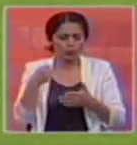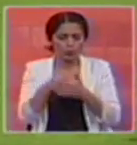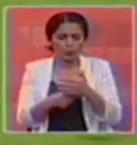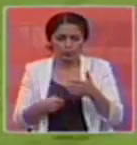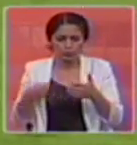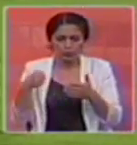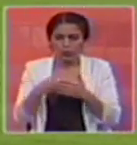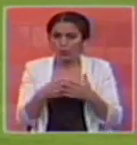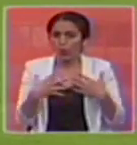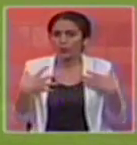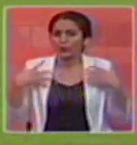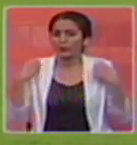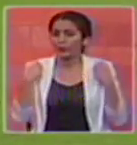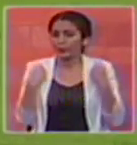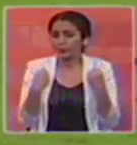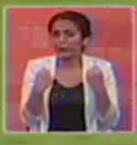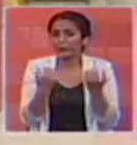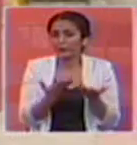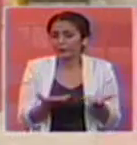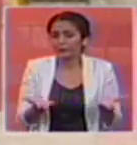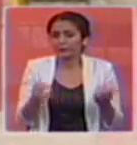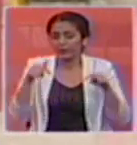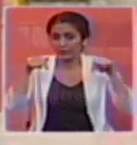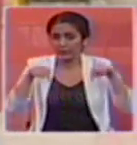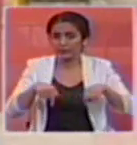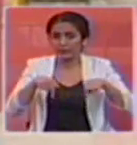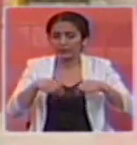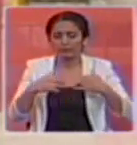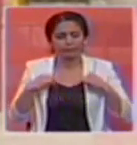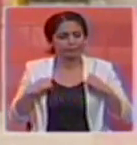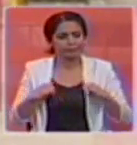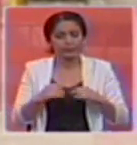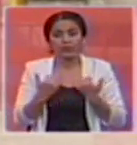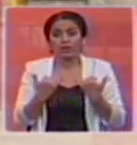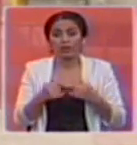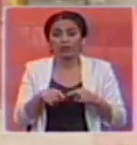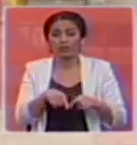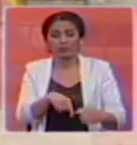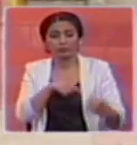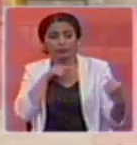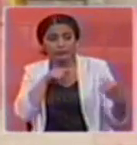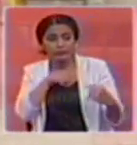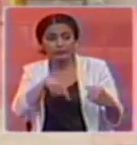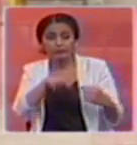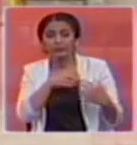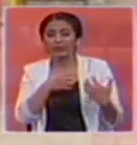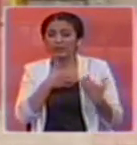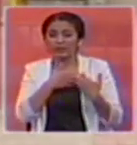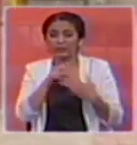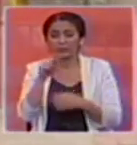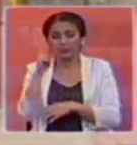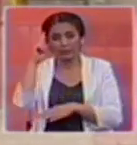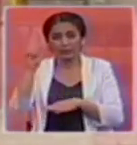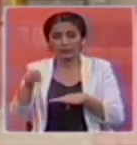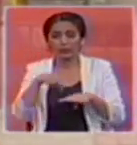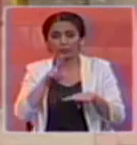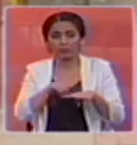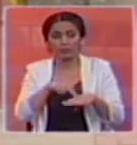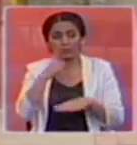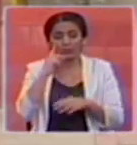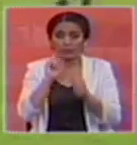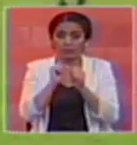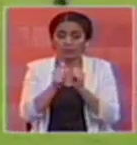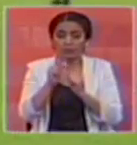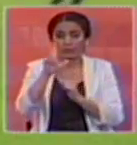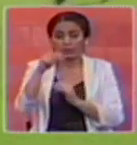esa fortaleza en casa y con Nacional tratar de sacar los 3 puntos que sabemos que para nosotros son